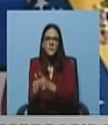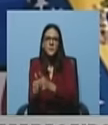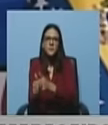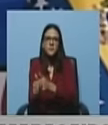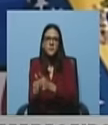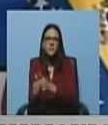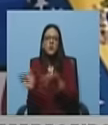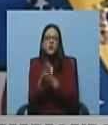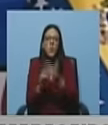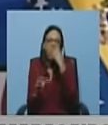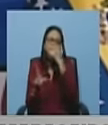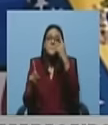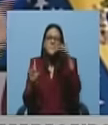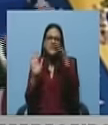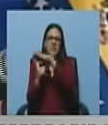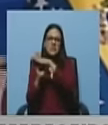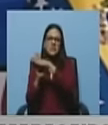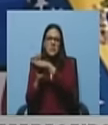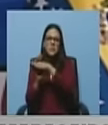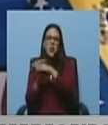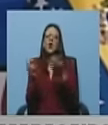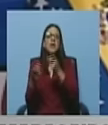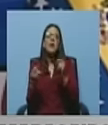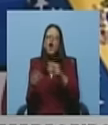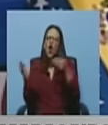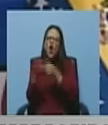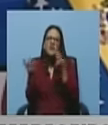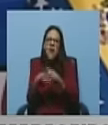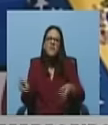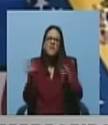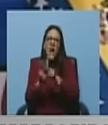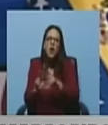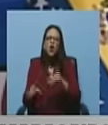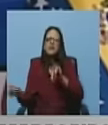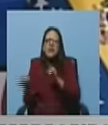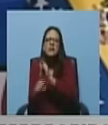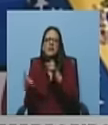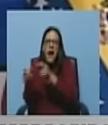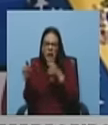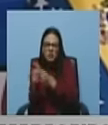que no es un principio, es un antivalor, que es la traición.